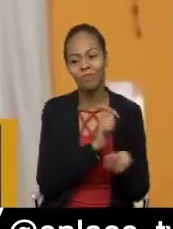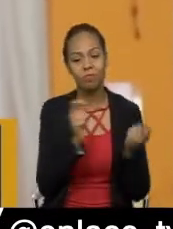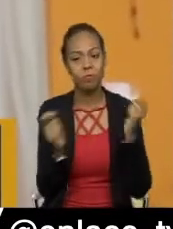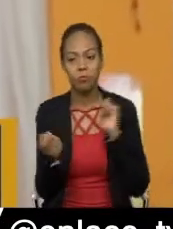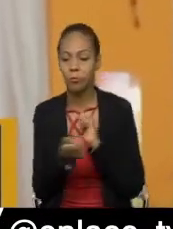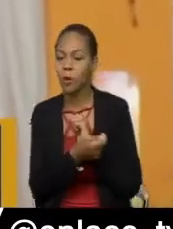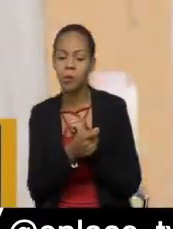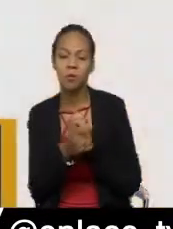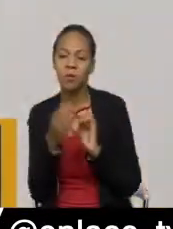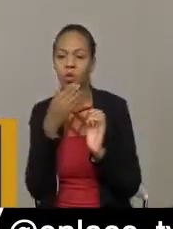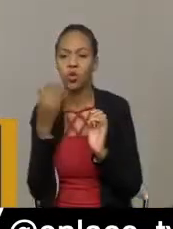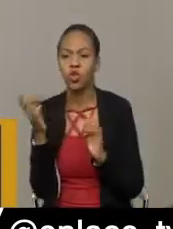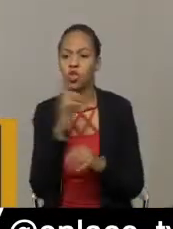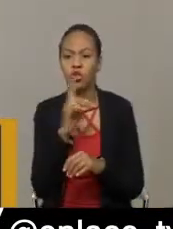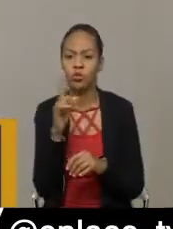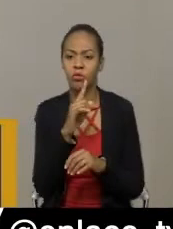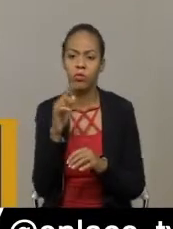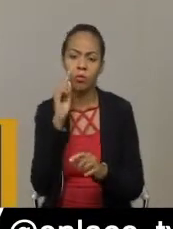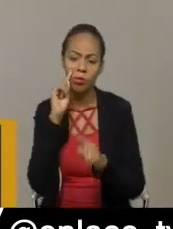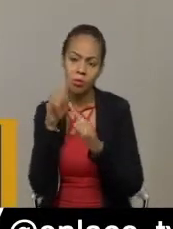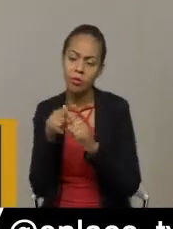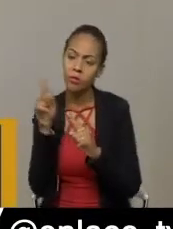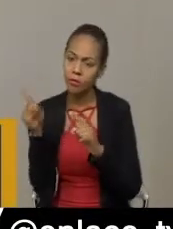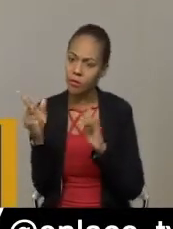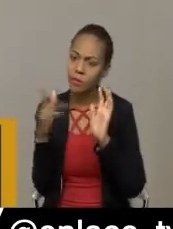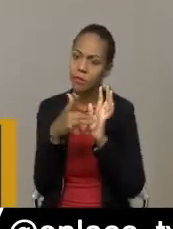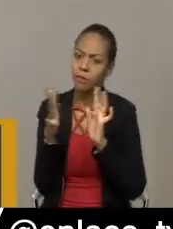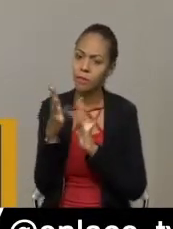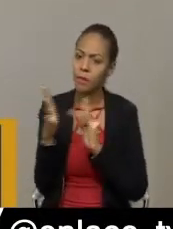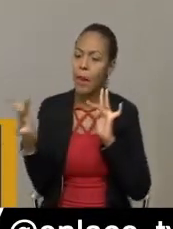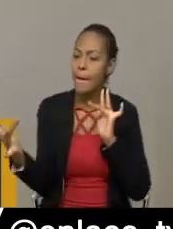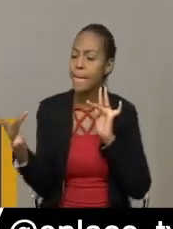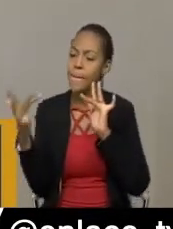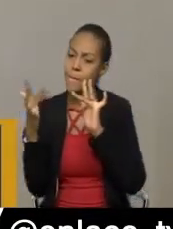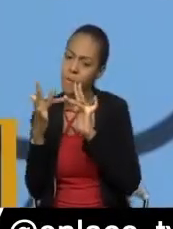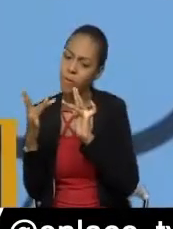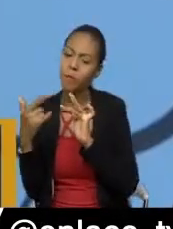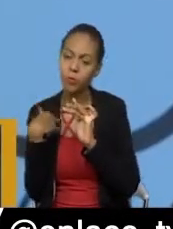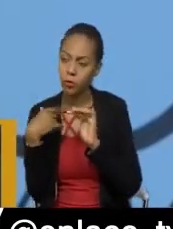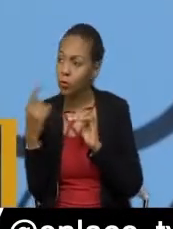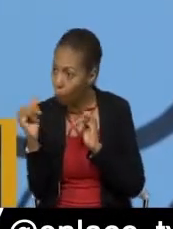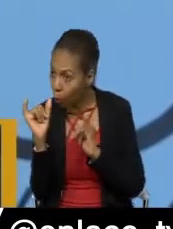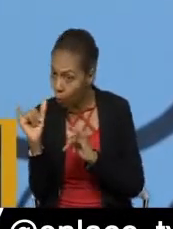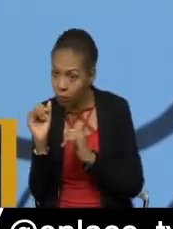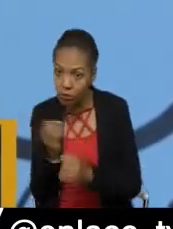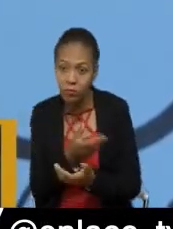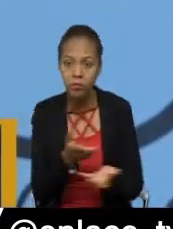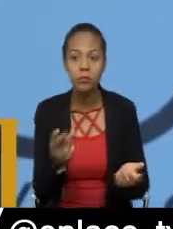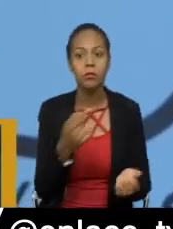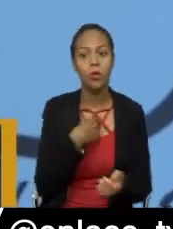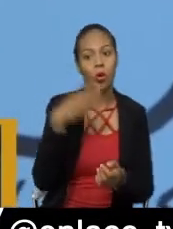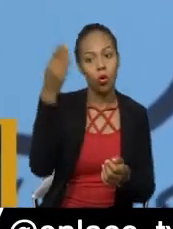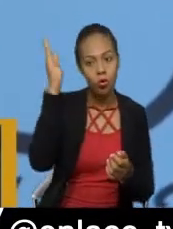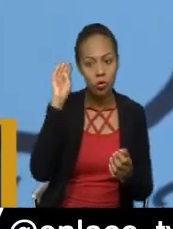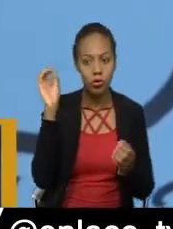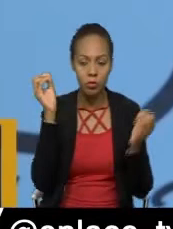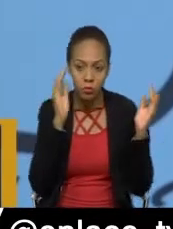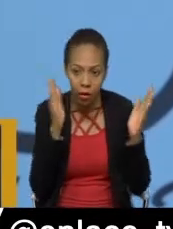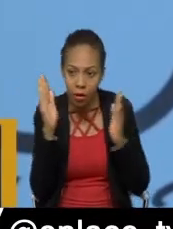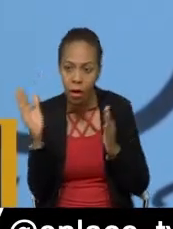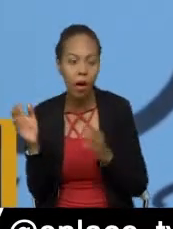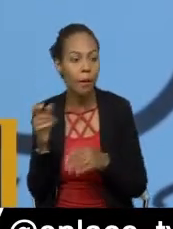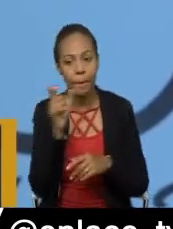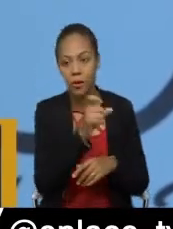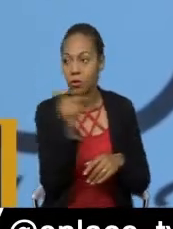sido identificarme con Él para como Él servir a los demás. Servirle a Dios y servirle a los prójimos, a